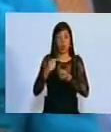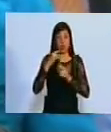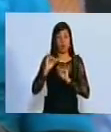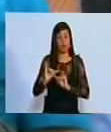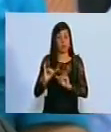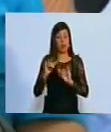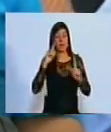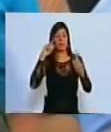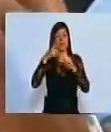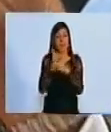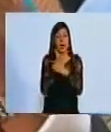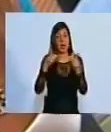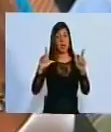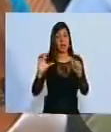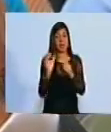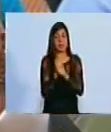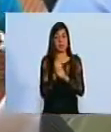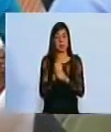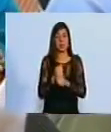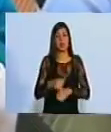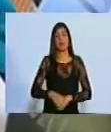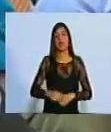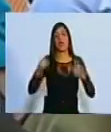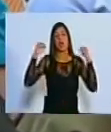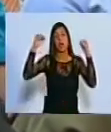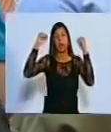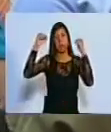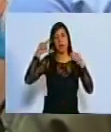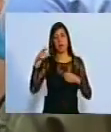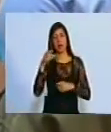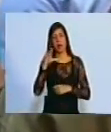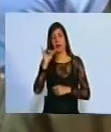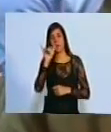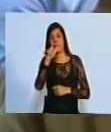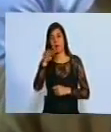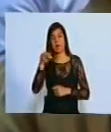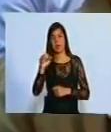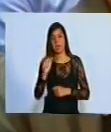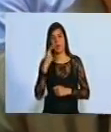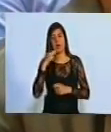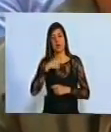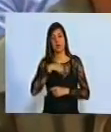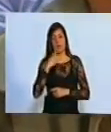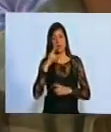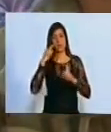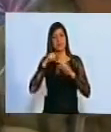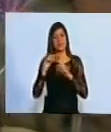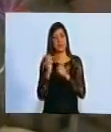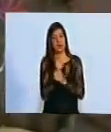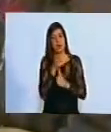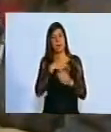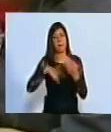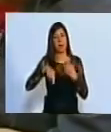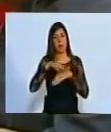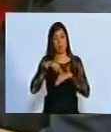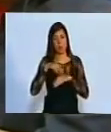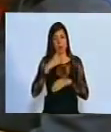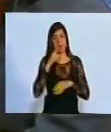plena. La campaña de Guayana representó uno de los bastiones revolucionarios desde el cual se reconquistó la República en